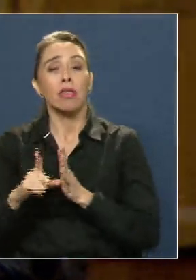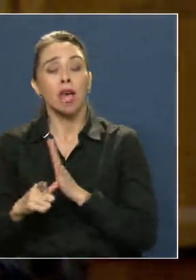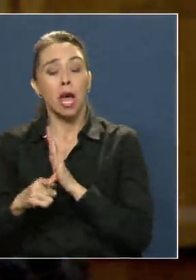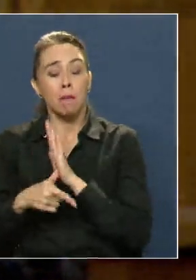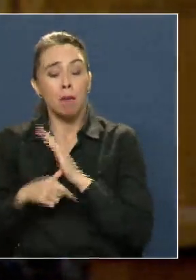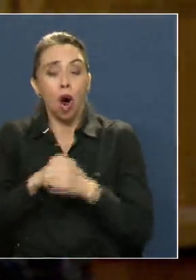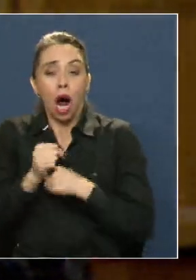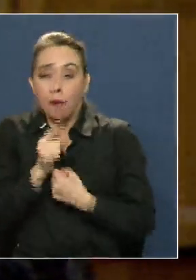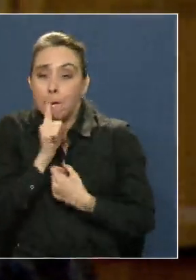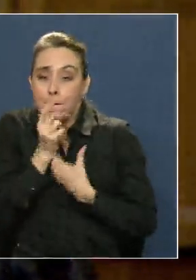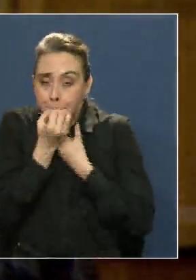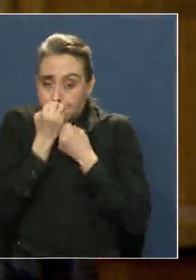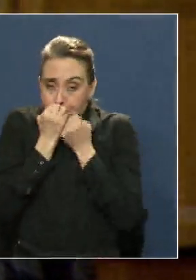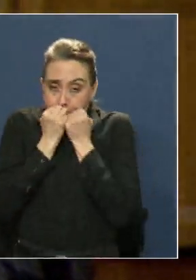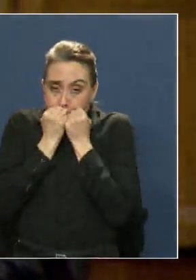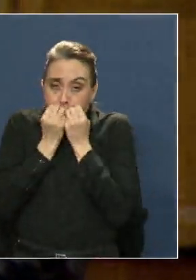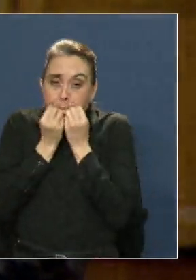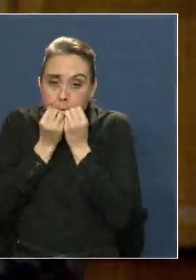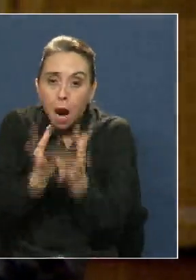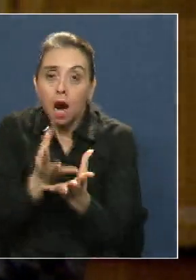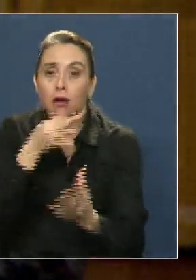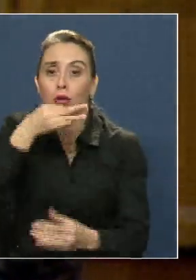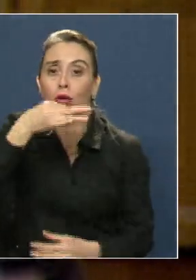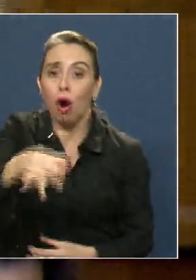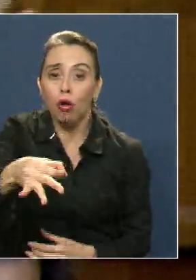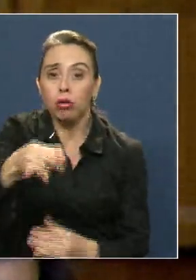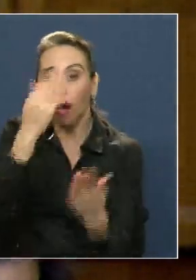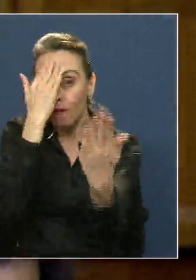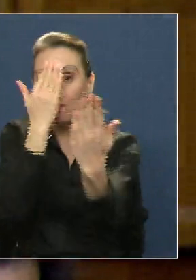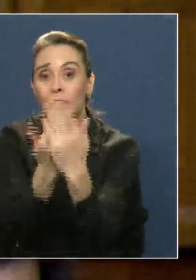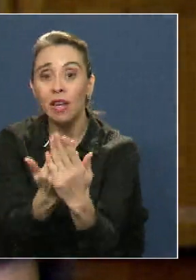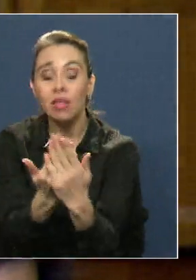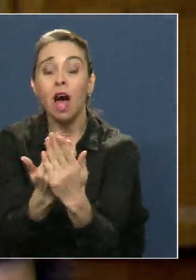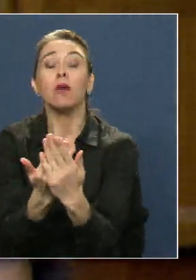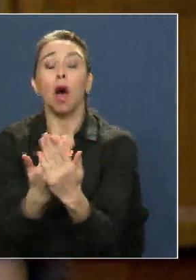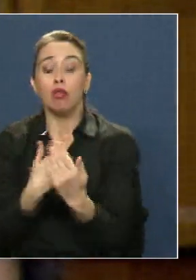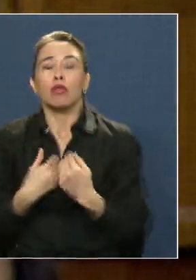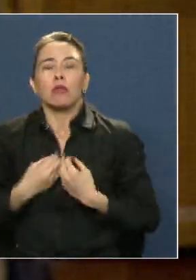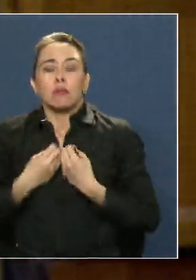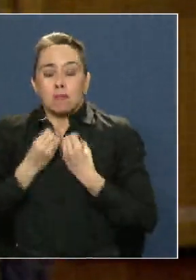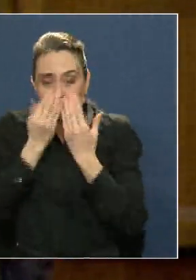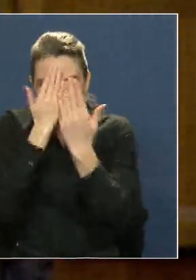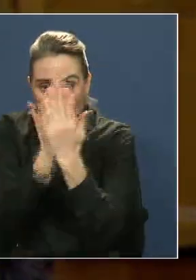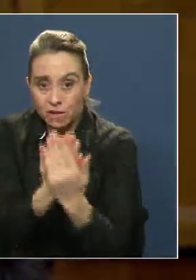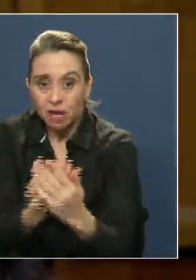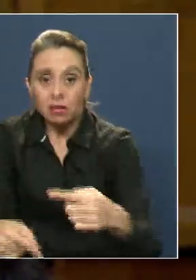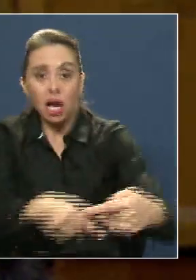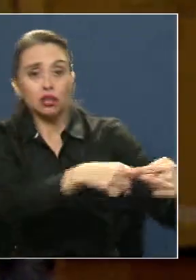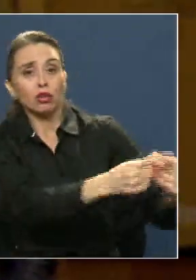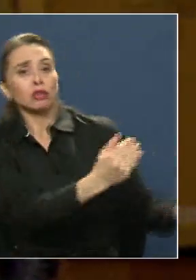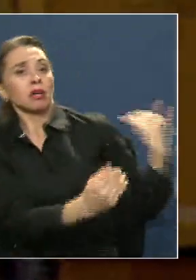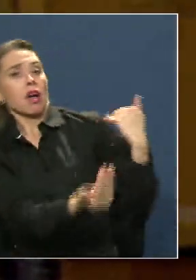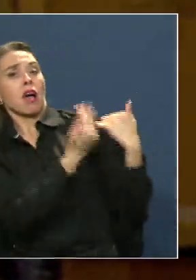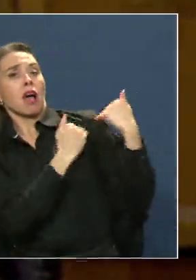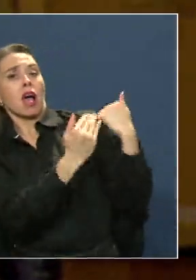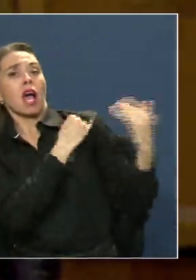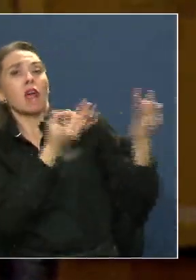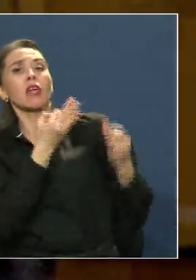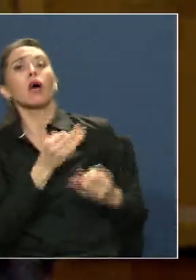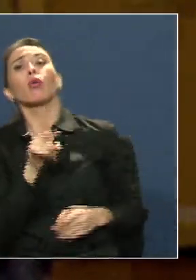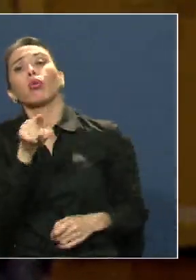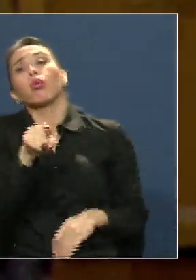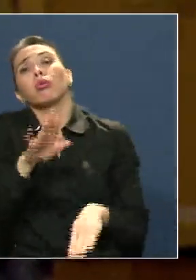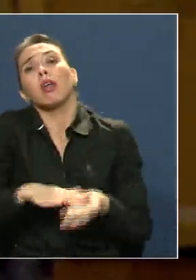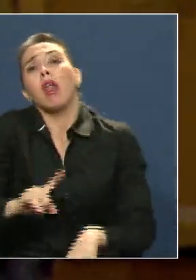en contarlo y en venir a enfrentar. Y muchas veces cuando lo enfrentamos, la sociedad nos dice poco más que la culpa era